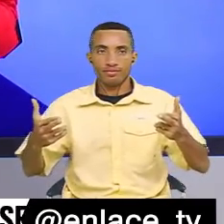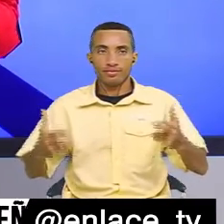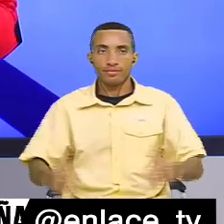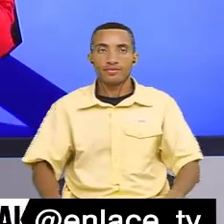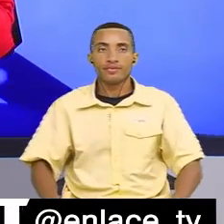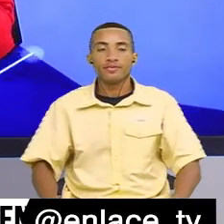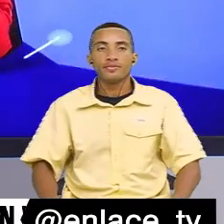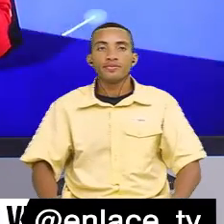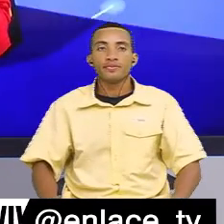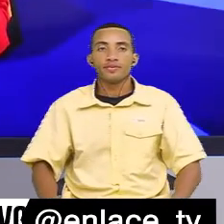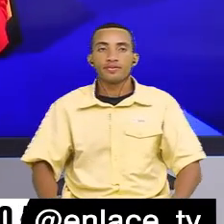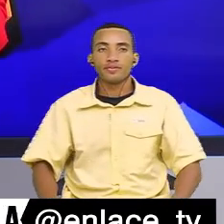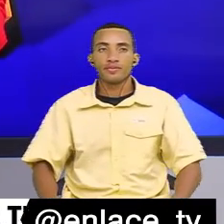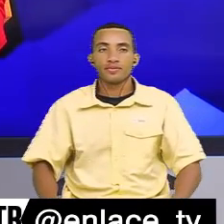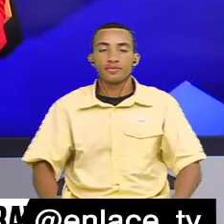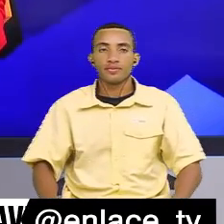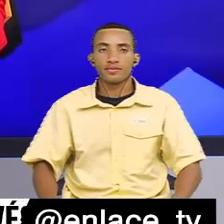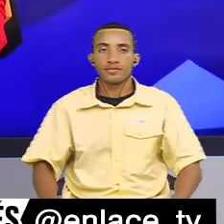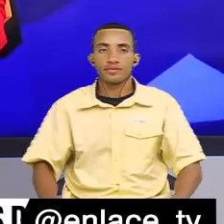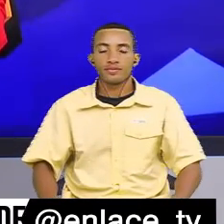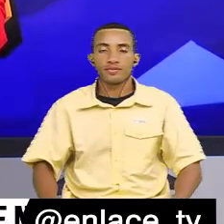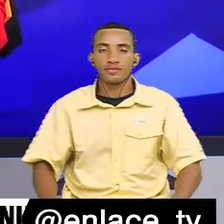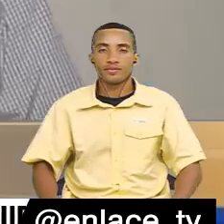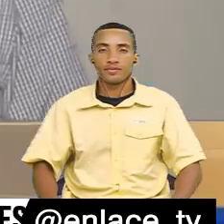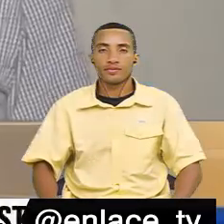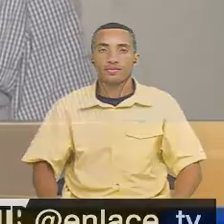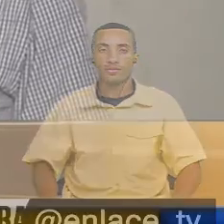Bienvenidos a Enlace Noticias, lo que usted quiere ver.